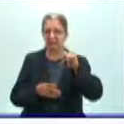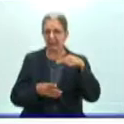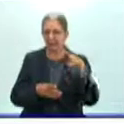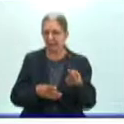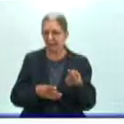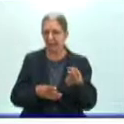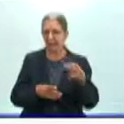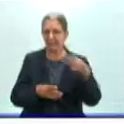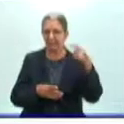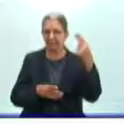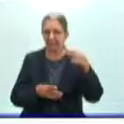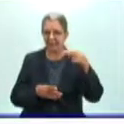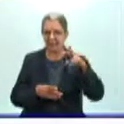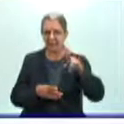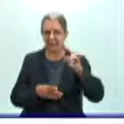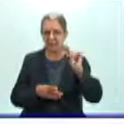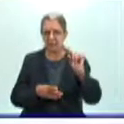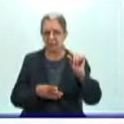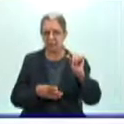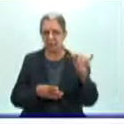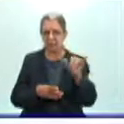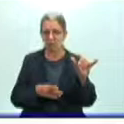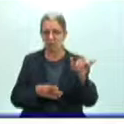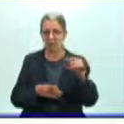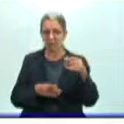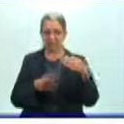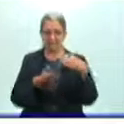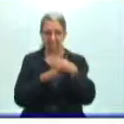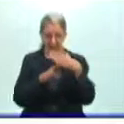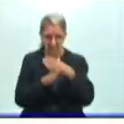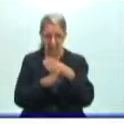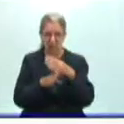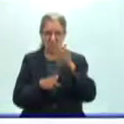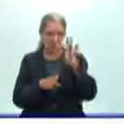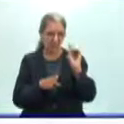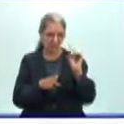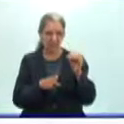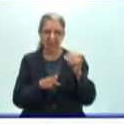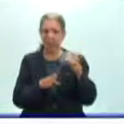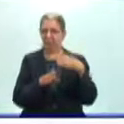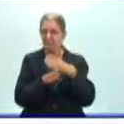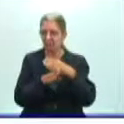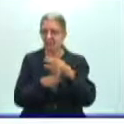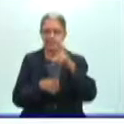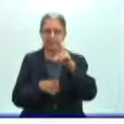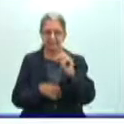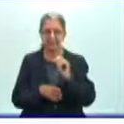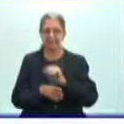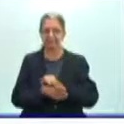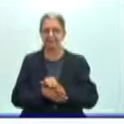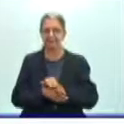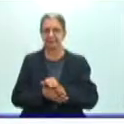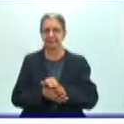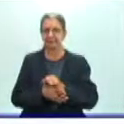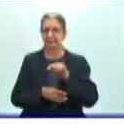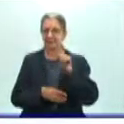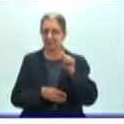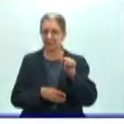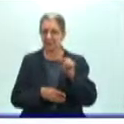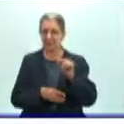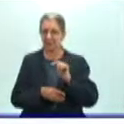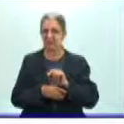grados. Como el valor del ángulo PRQ es 20 grados y él es igual al